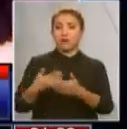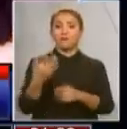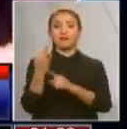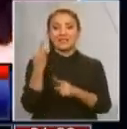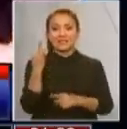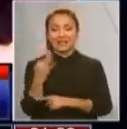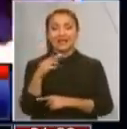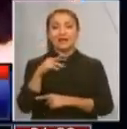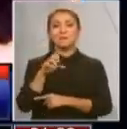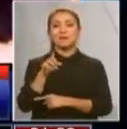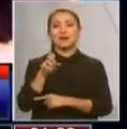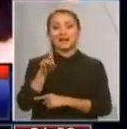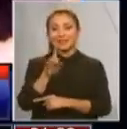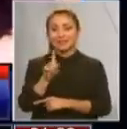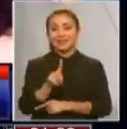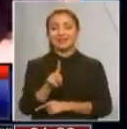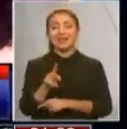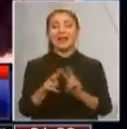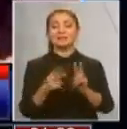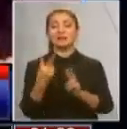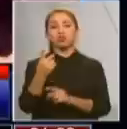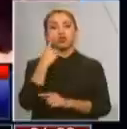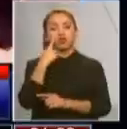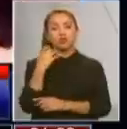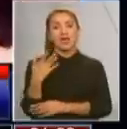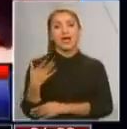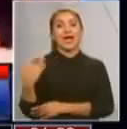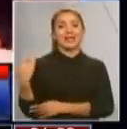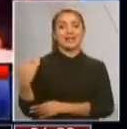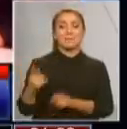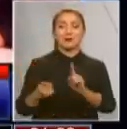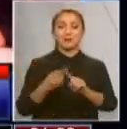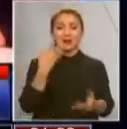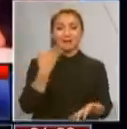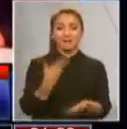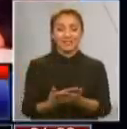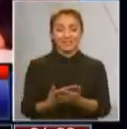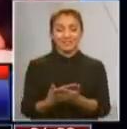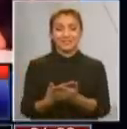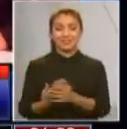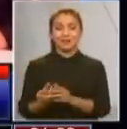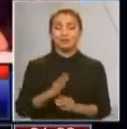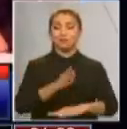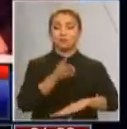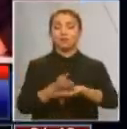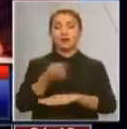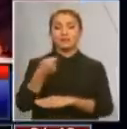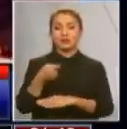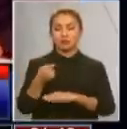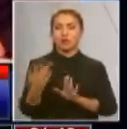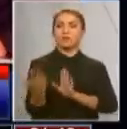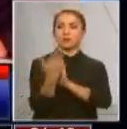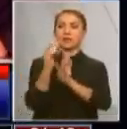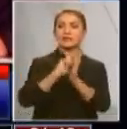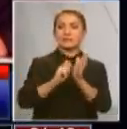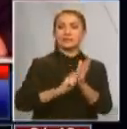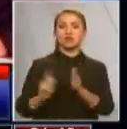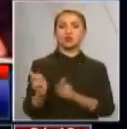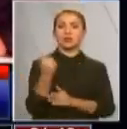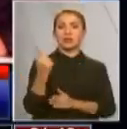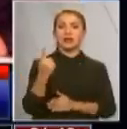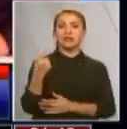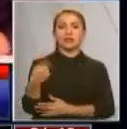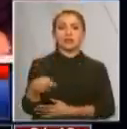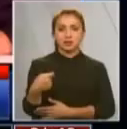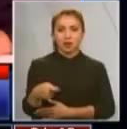fiscal Meléndez, hace 2 días atrás, por primera vez, llegó al Senado a entrevistar al secretario general del